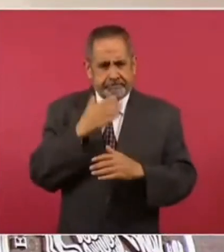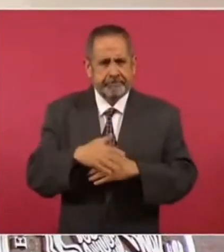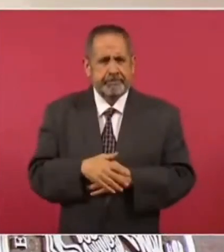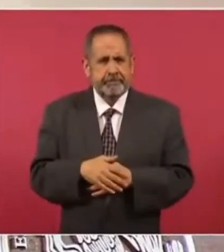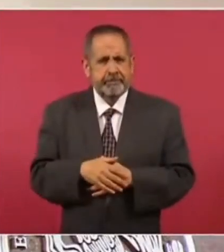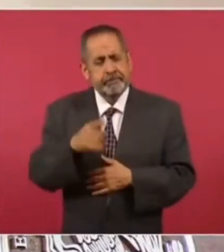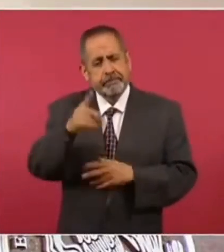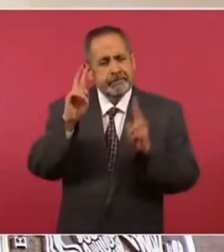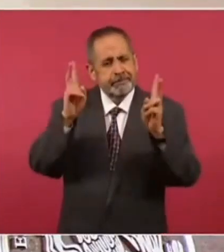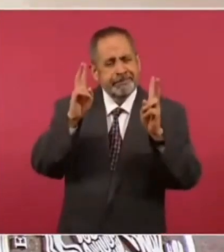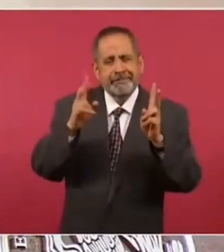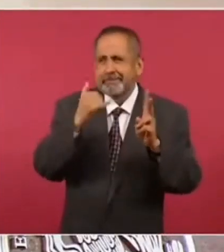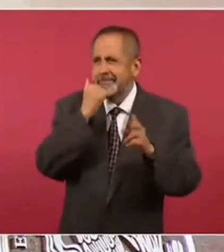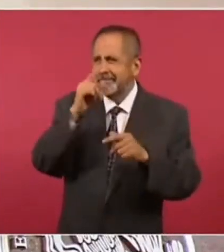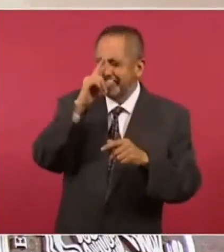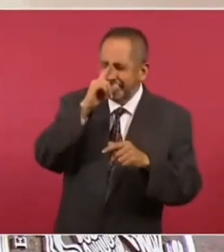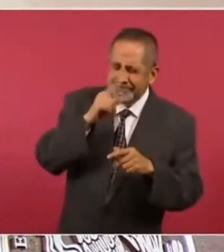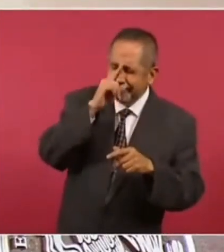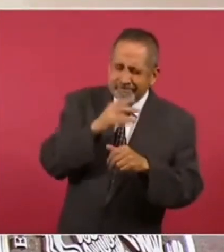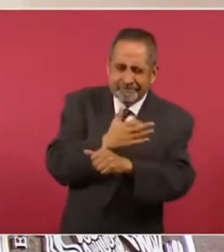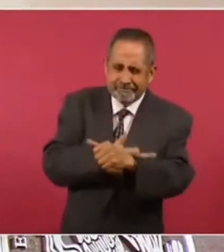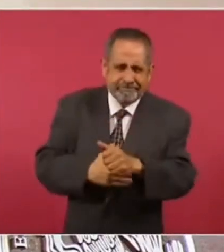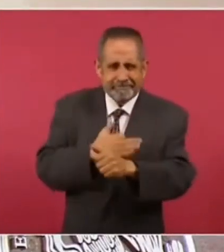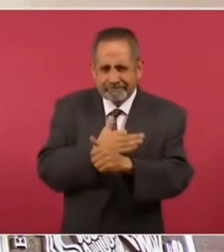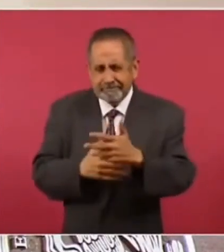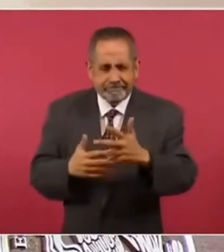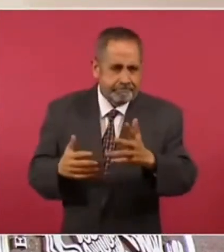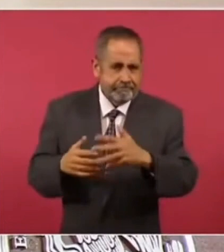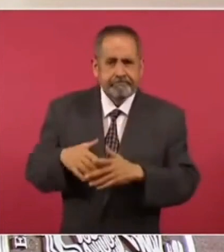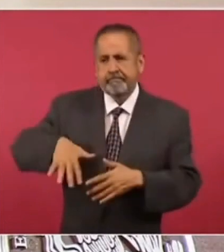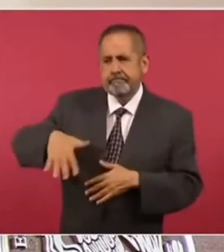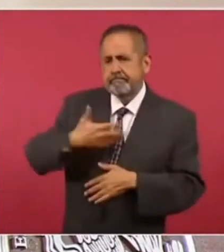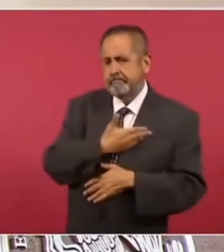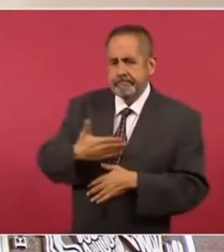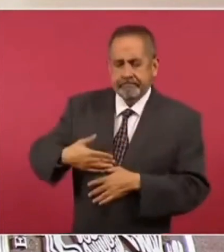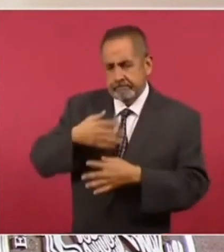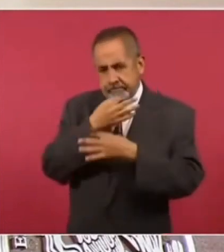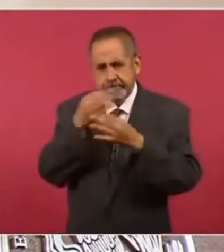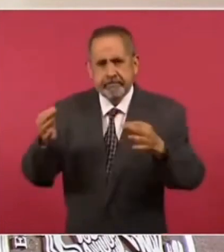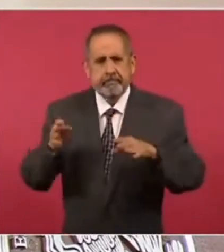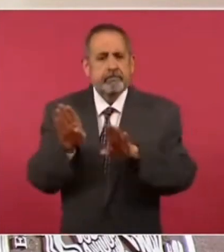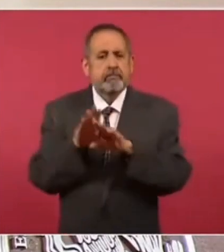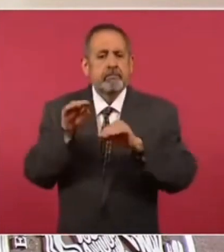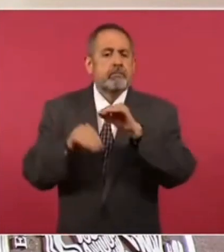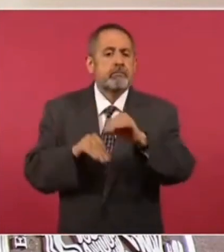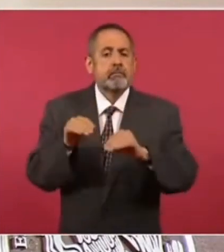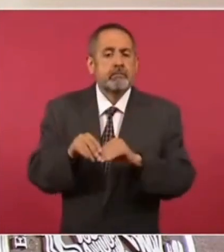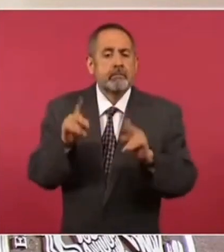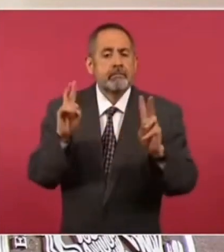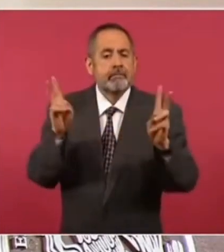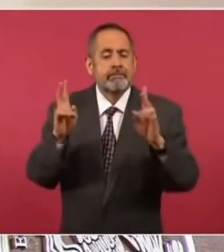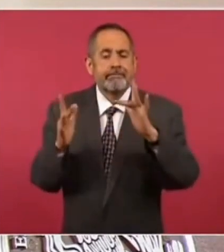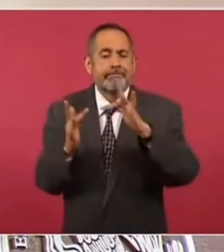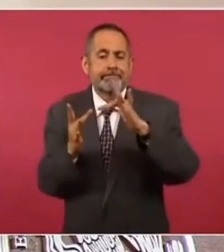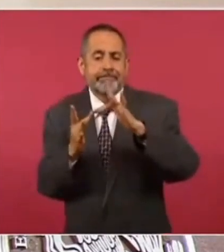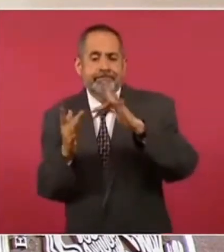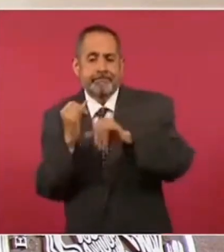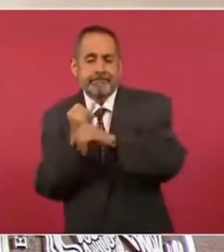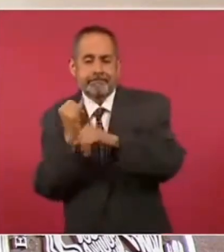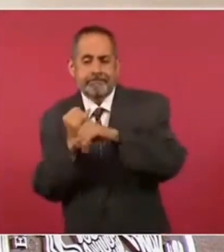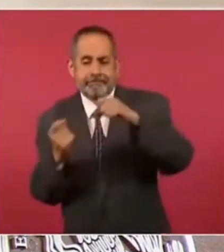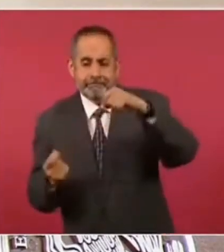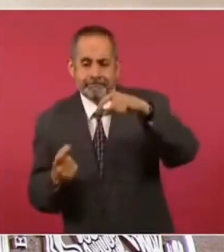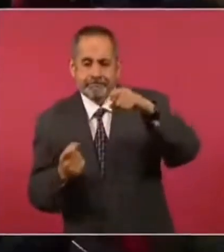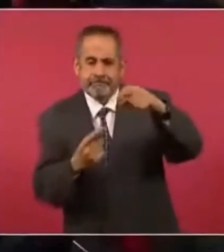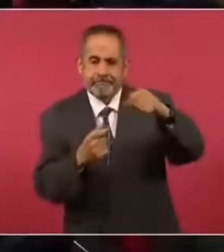nos ha estado retrasando un poco es, como ya ha informado el señor presidente, hemos venido informando, es el tema de la conectividad,